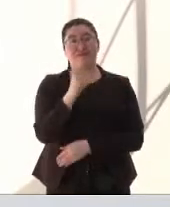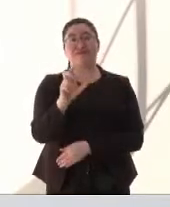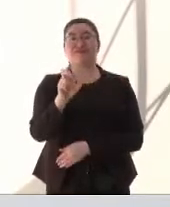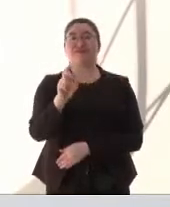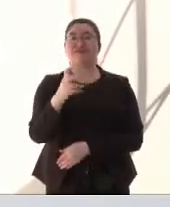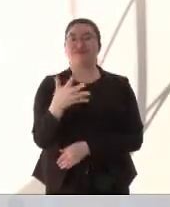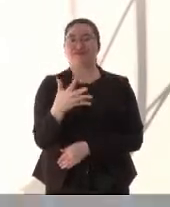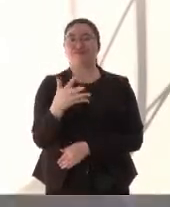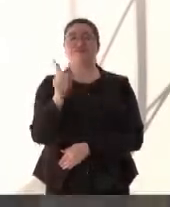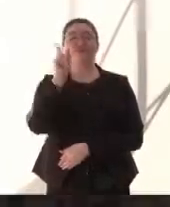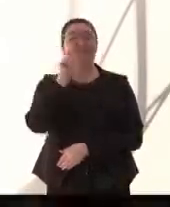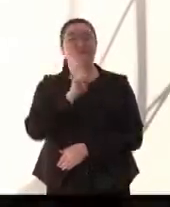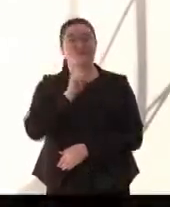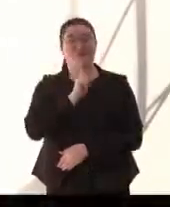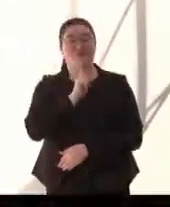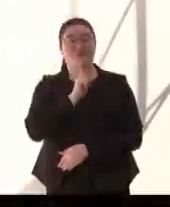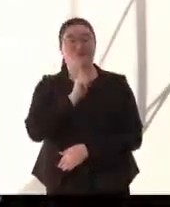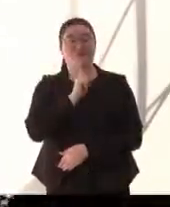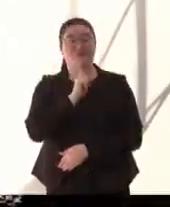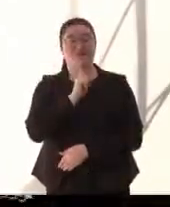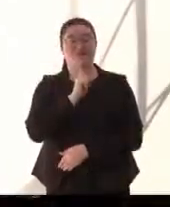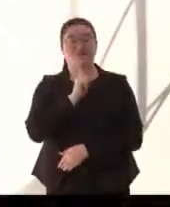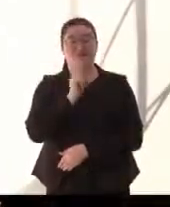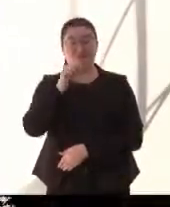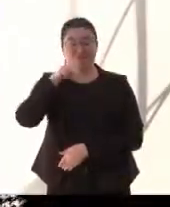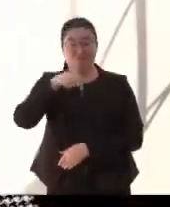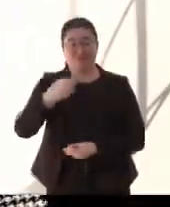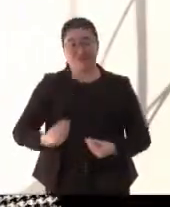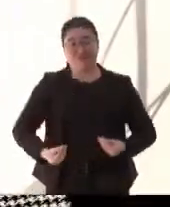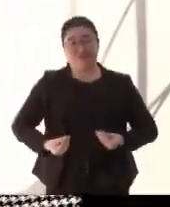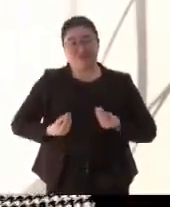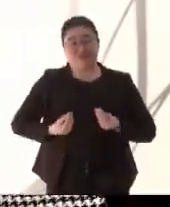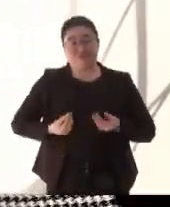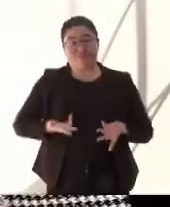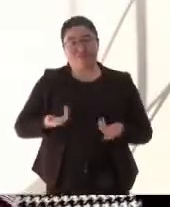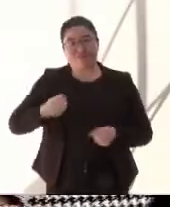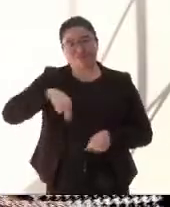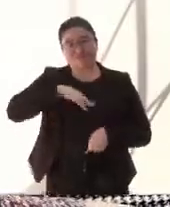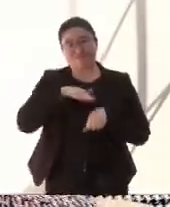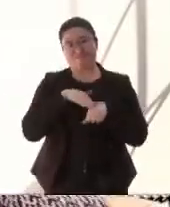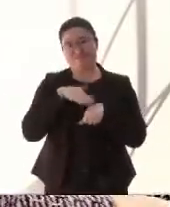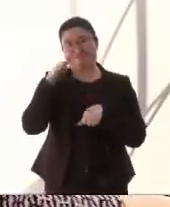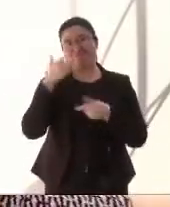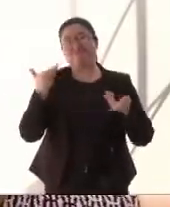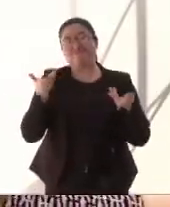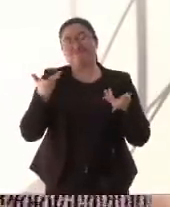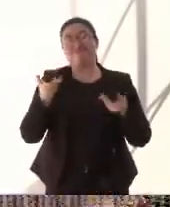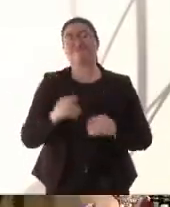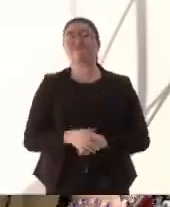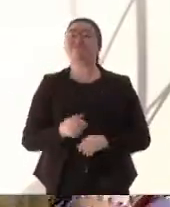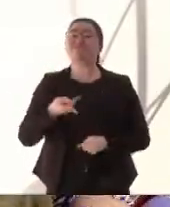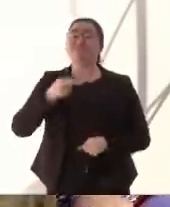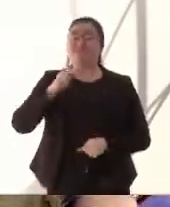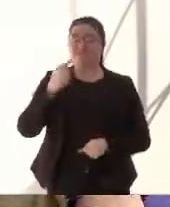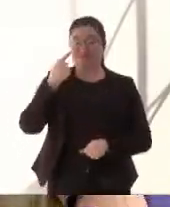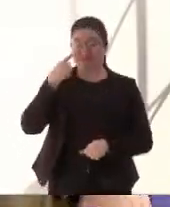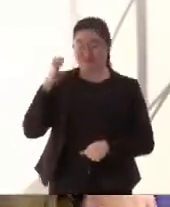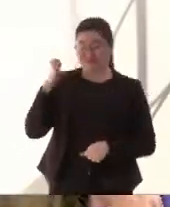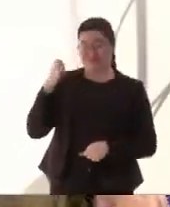129,335 mujeres, ¿sí? Y pues somos mayorías, pero les puedo decir que desde enero